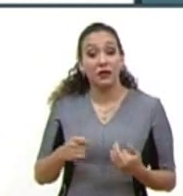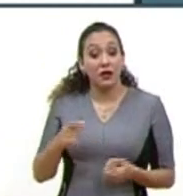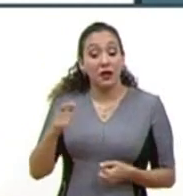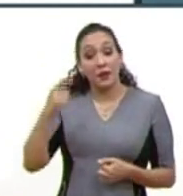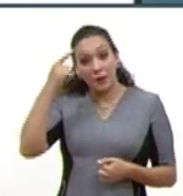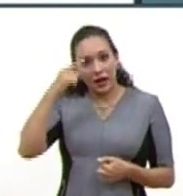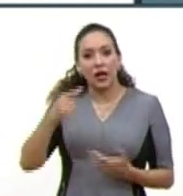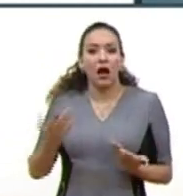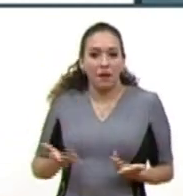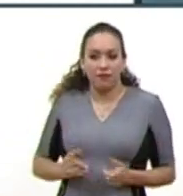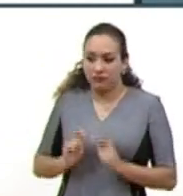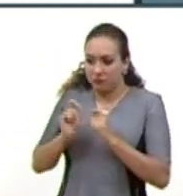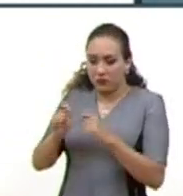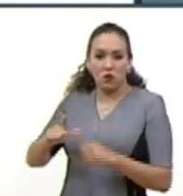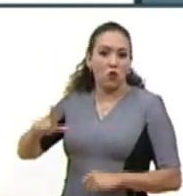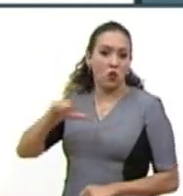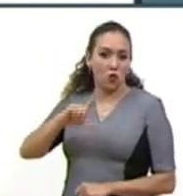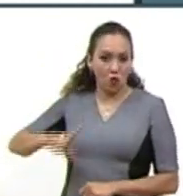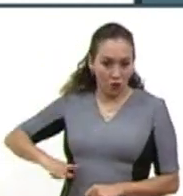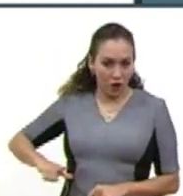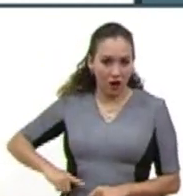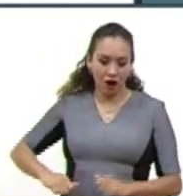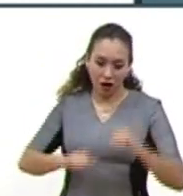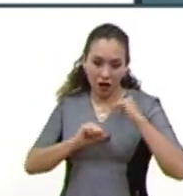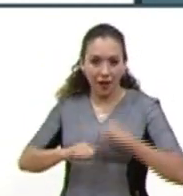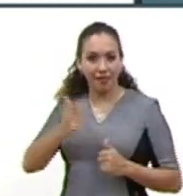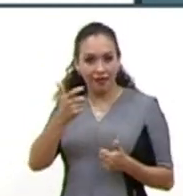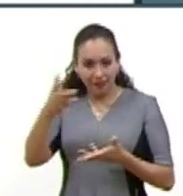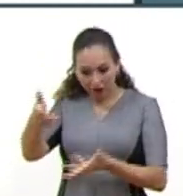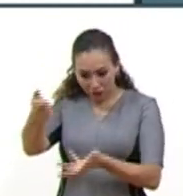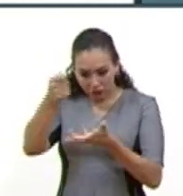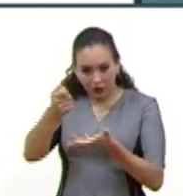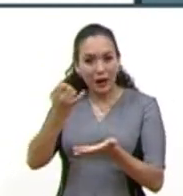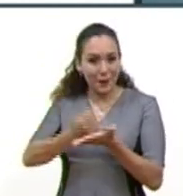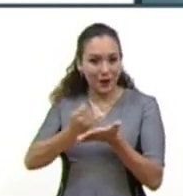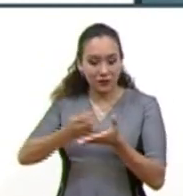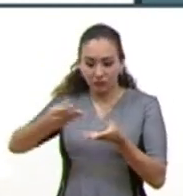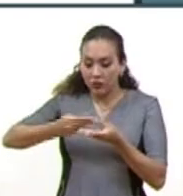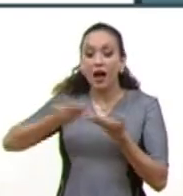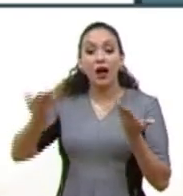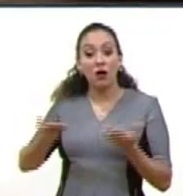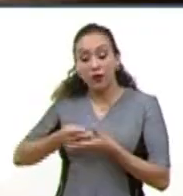gasto público a la adaptación en las ciudades para el cambio climático.